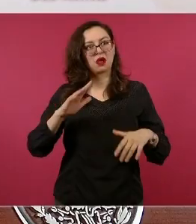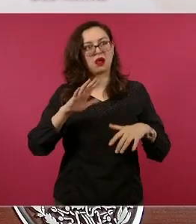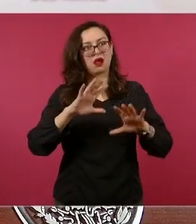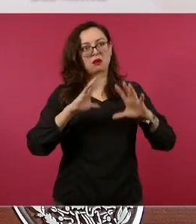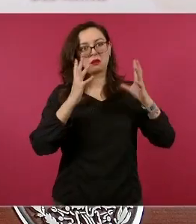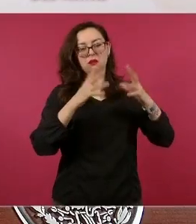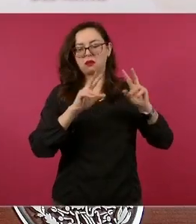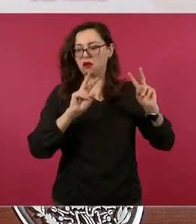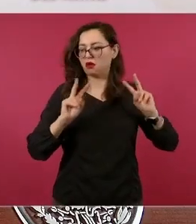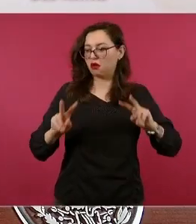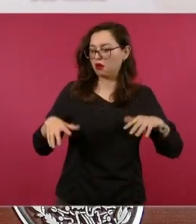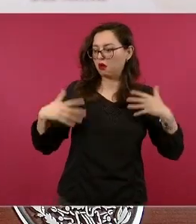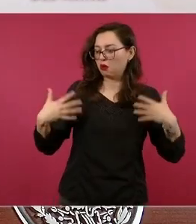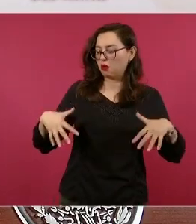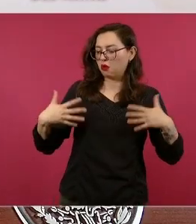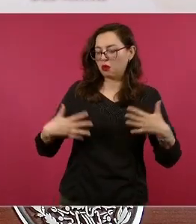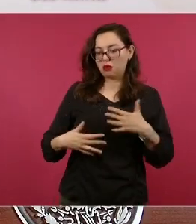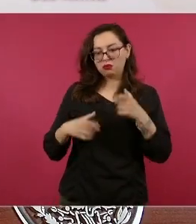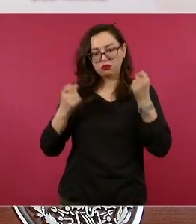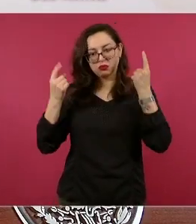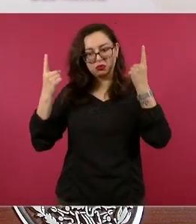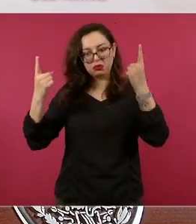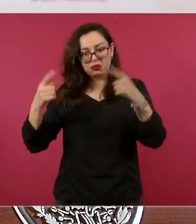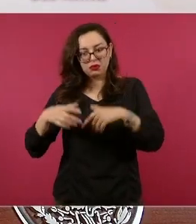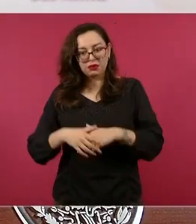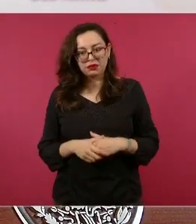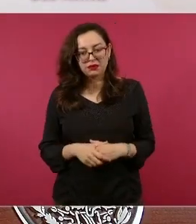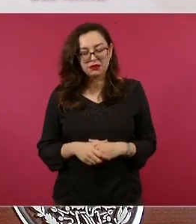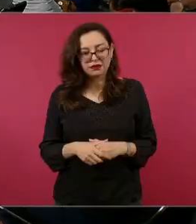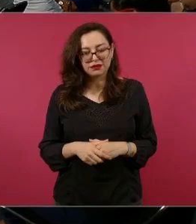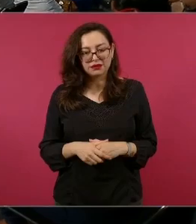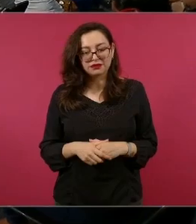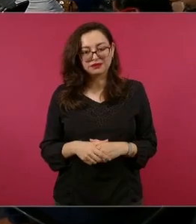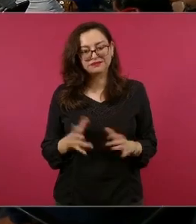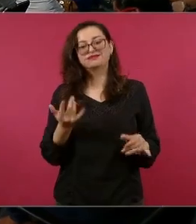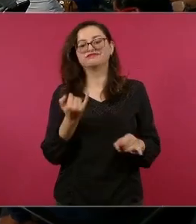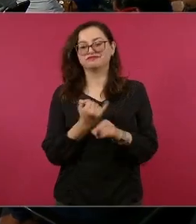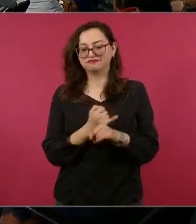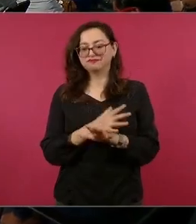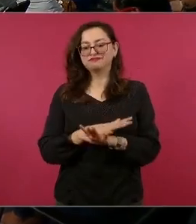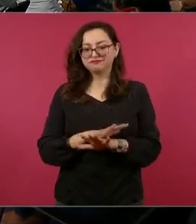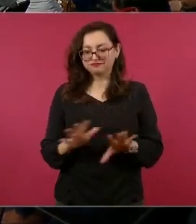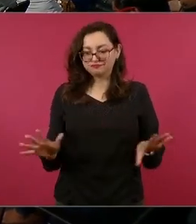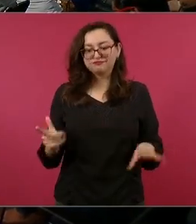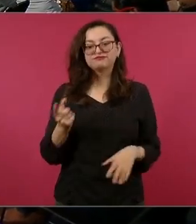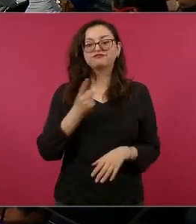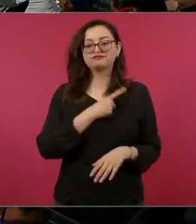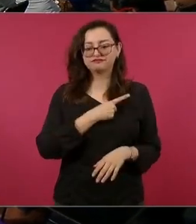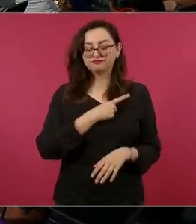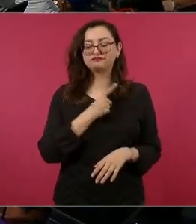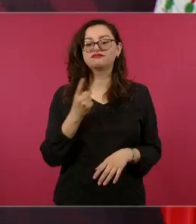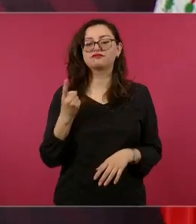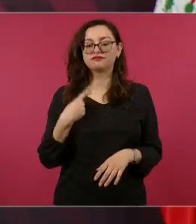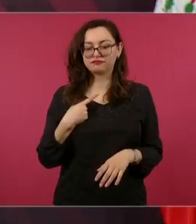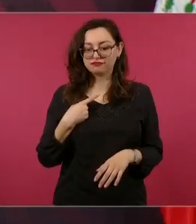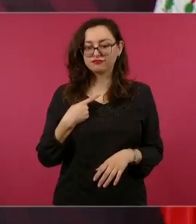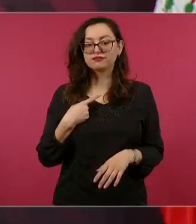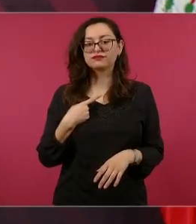por muchas razones. Entonces, vamos a seguir informando para